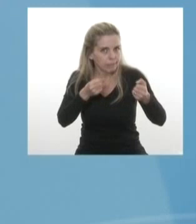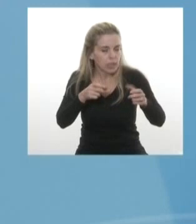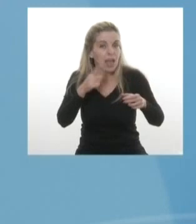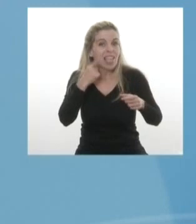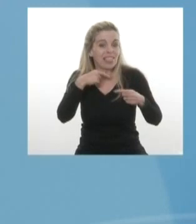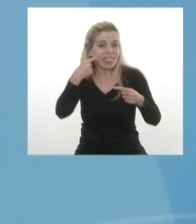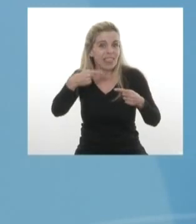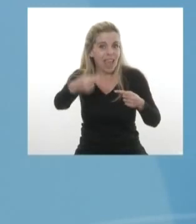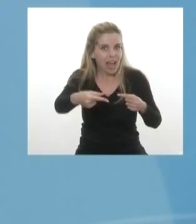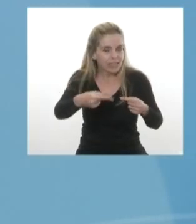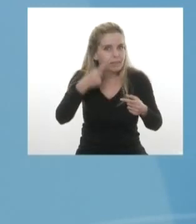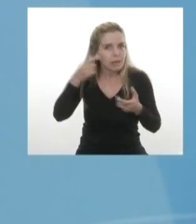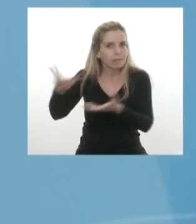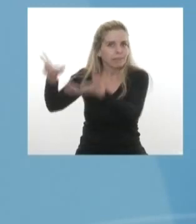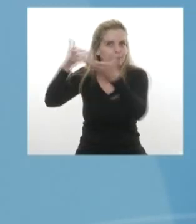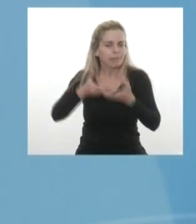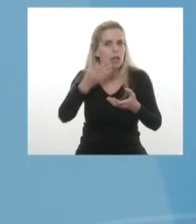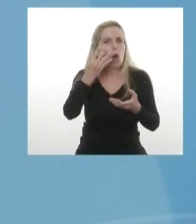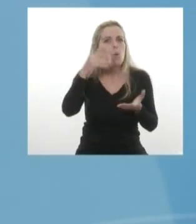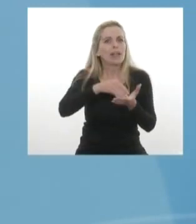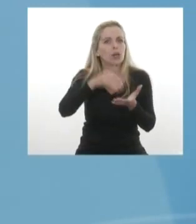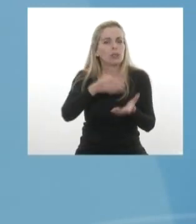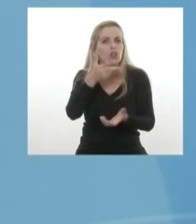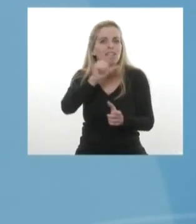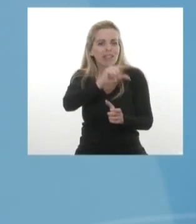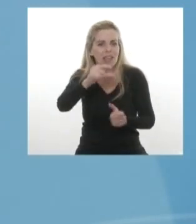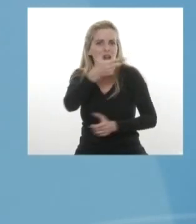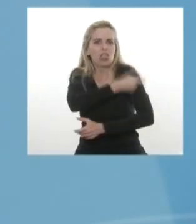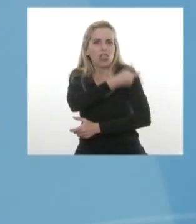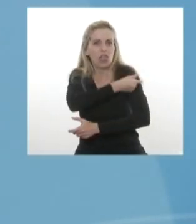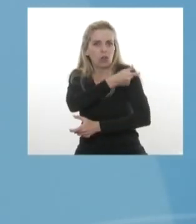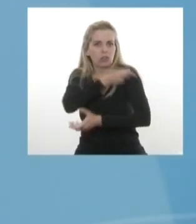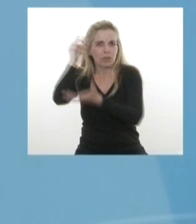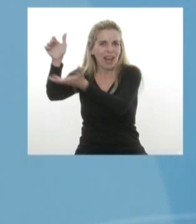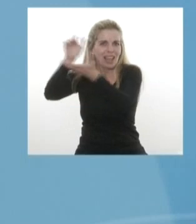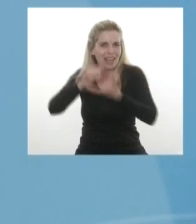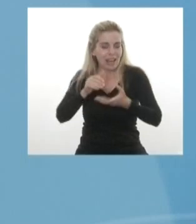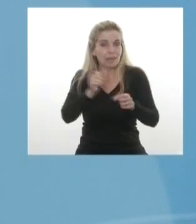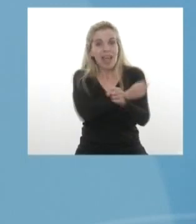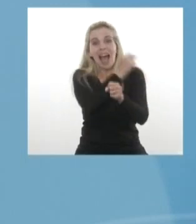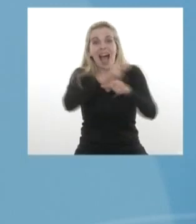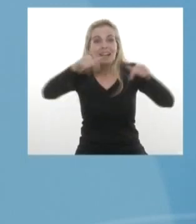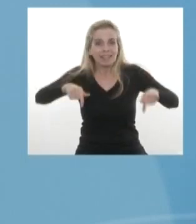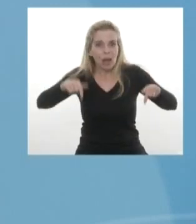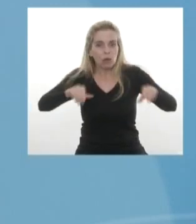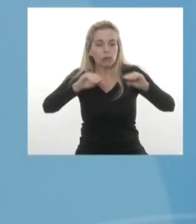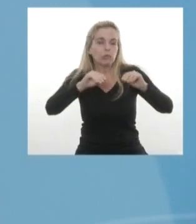días contaremos con más de 4 millones de dosis. Hasta hoy, 7 de cada 10